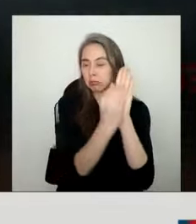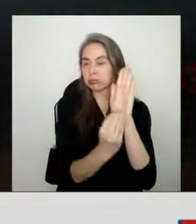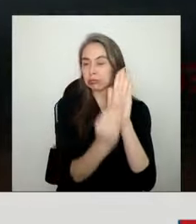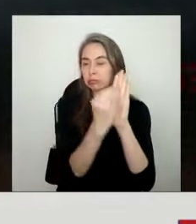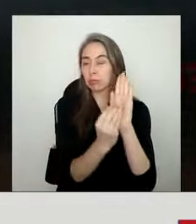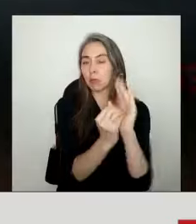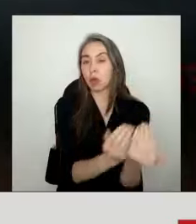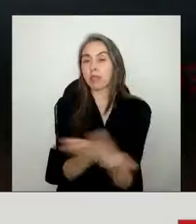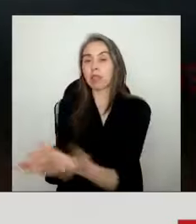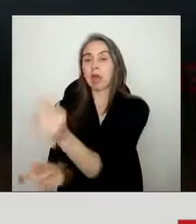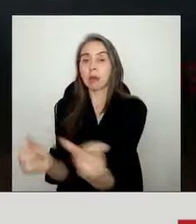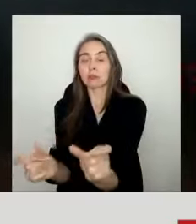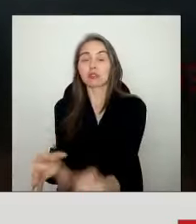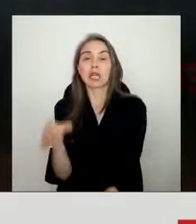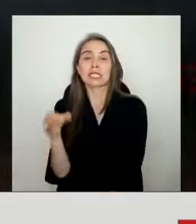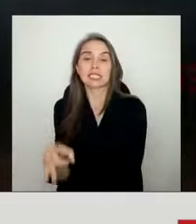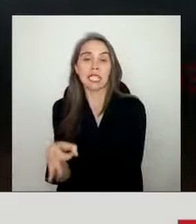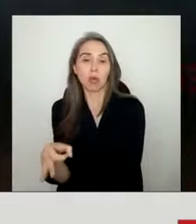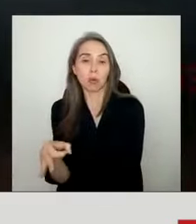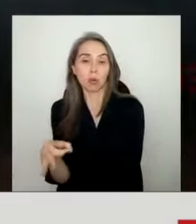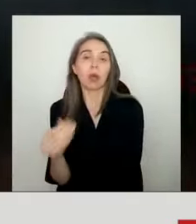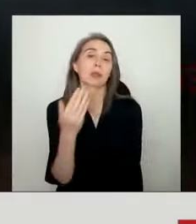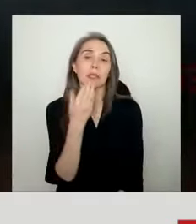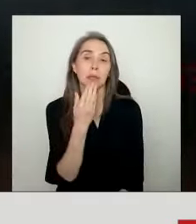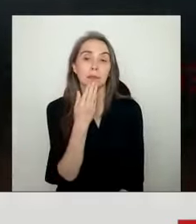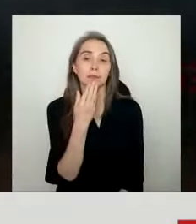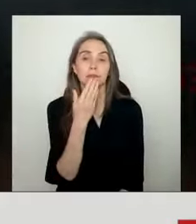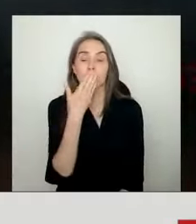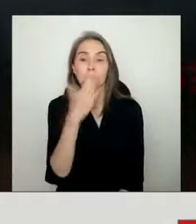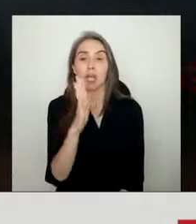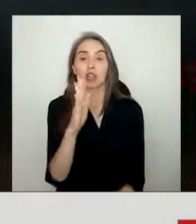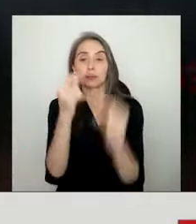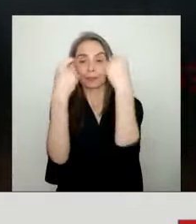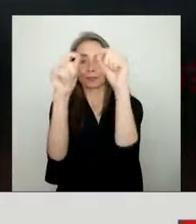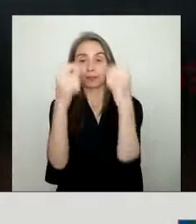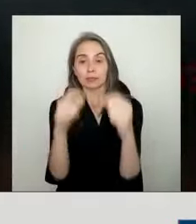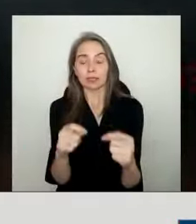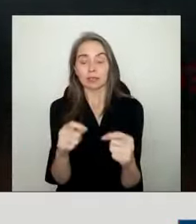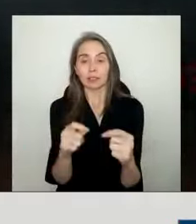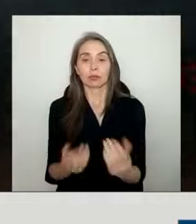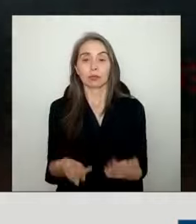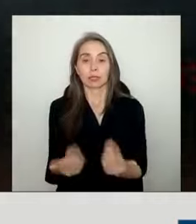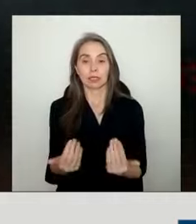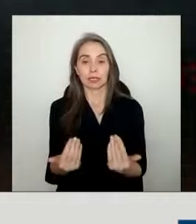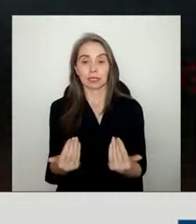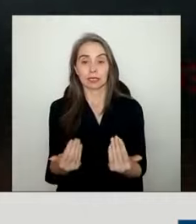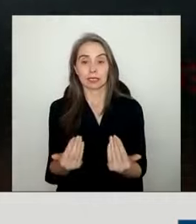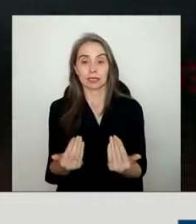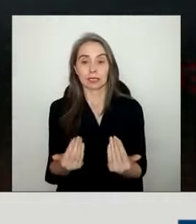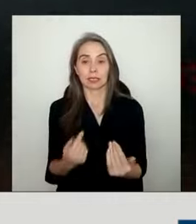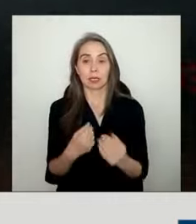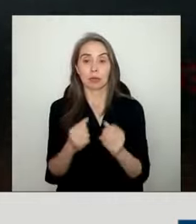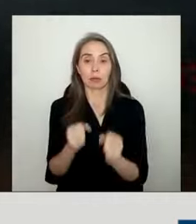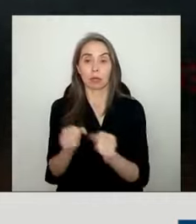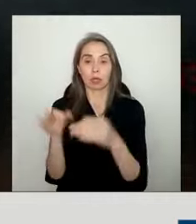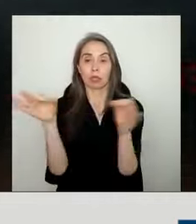seguridad y también con ello mejorar Las evaluaciones que es lo que se requiere por Cuánto puedo explicar